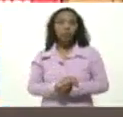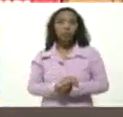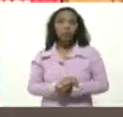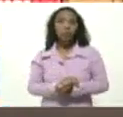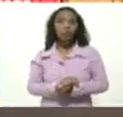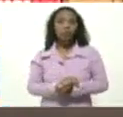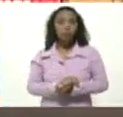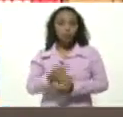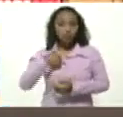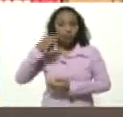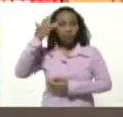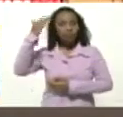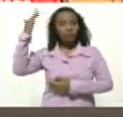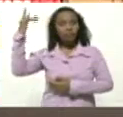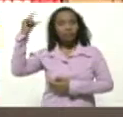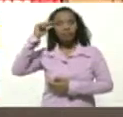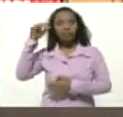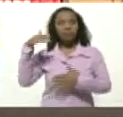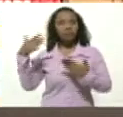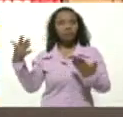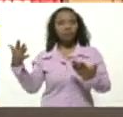Sueño el día en que